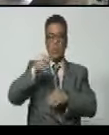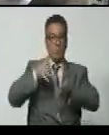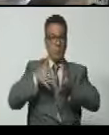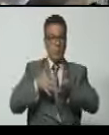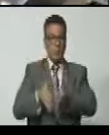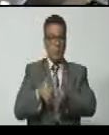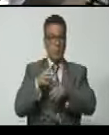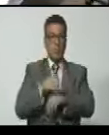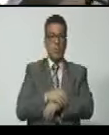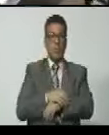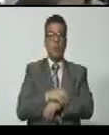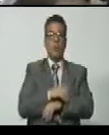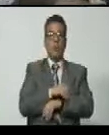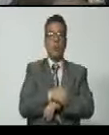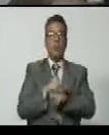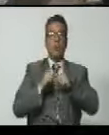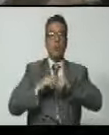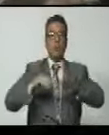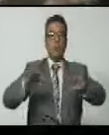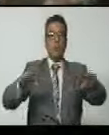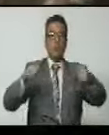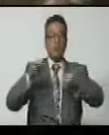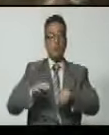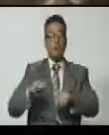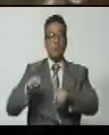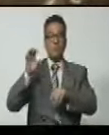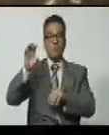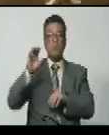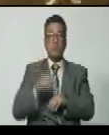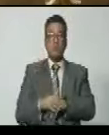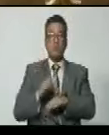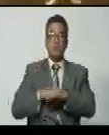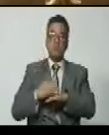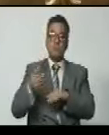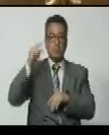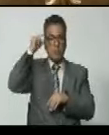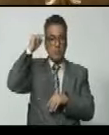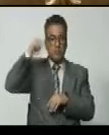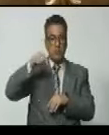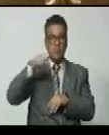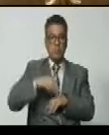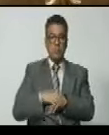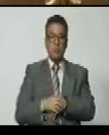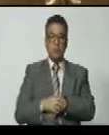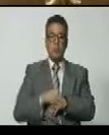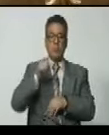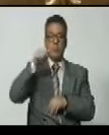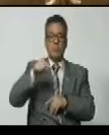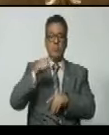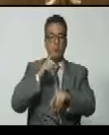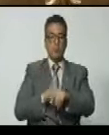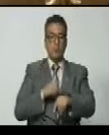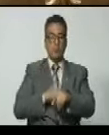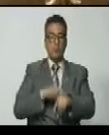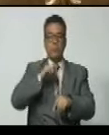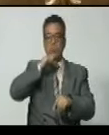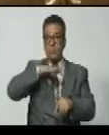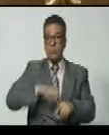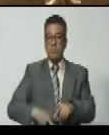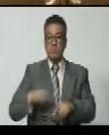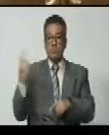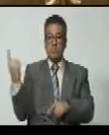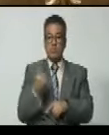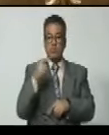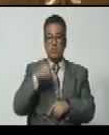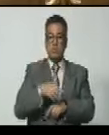simbólicos quedaron regados en esta patria. Por eso hoy, a este tiempo histórico que me